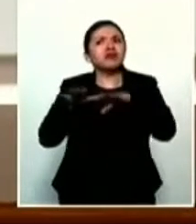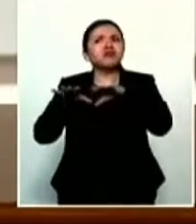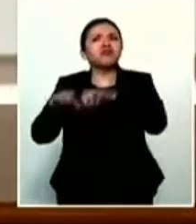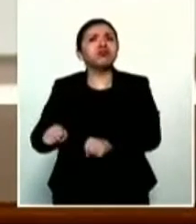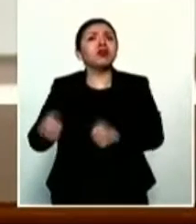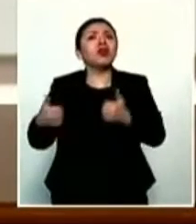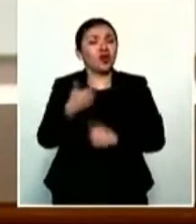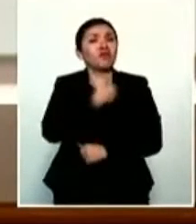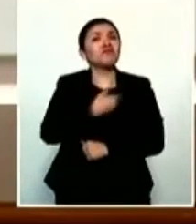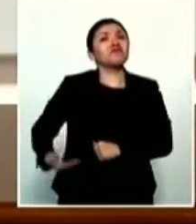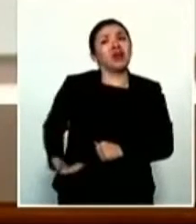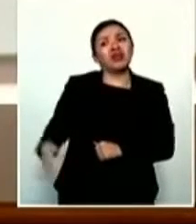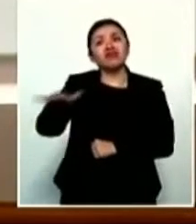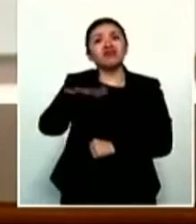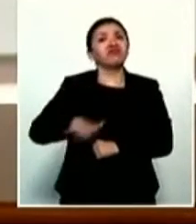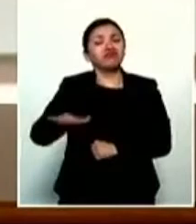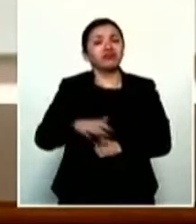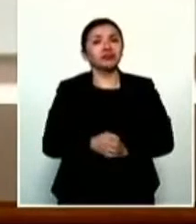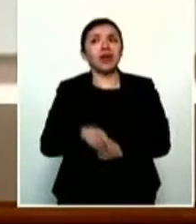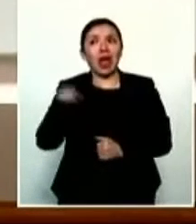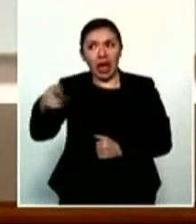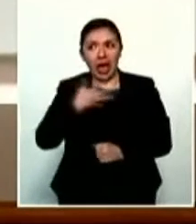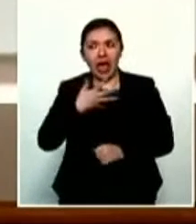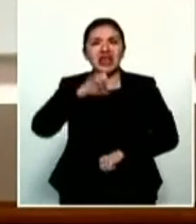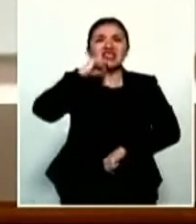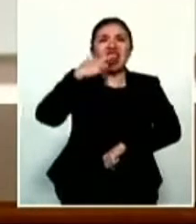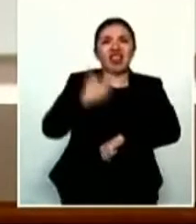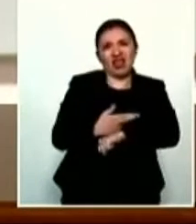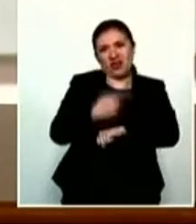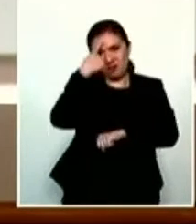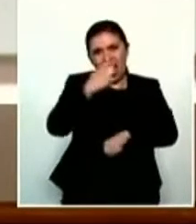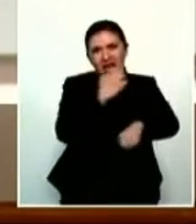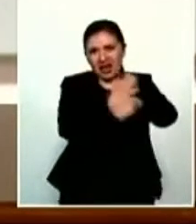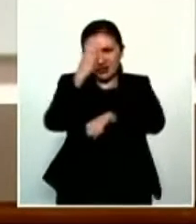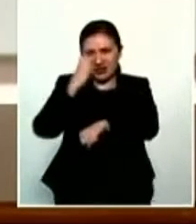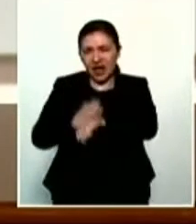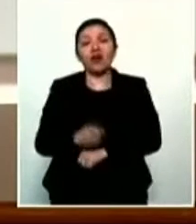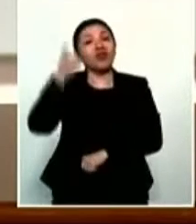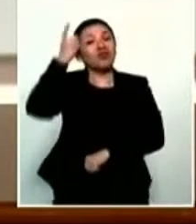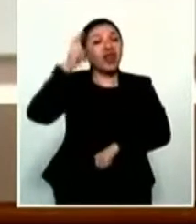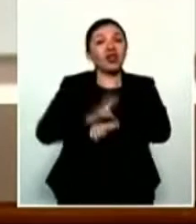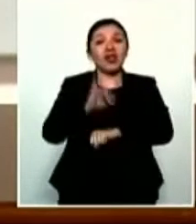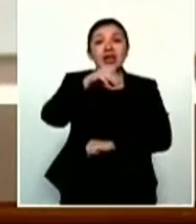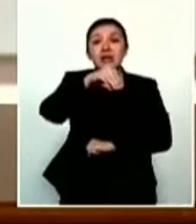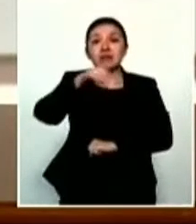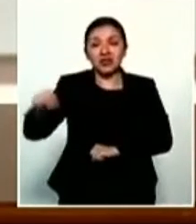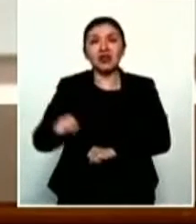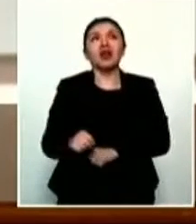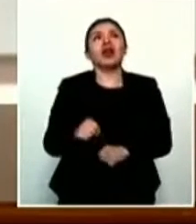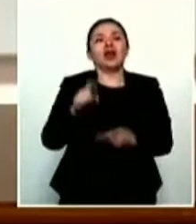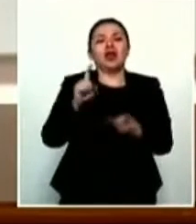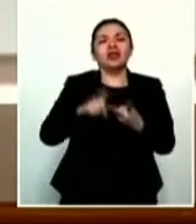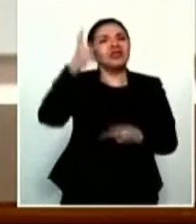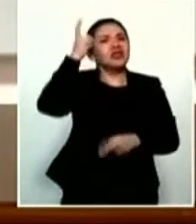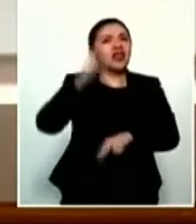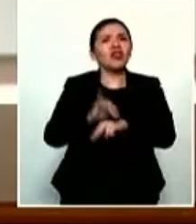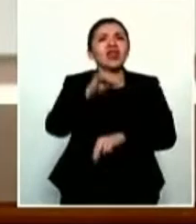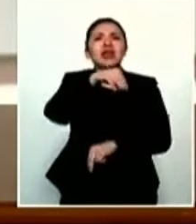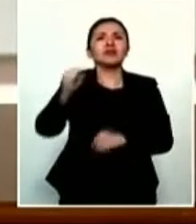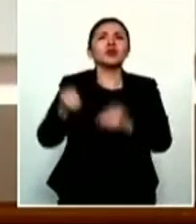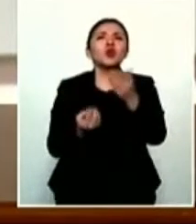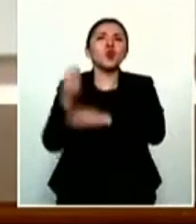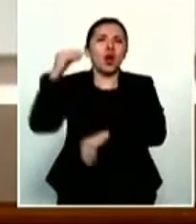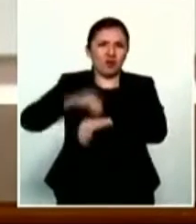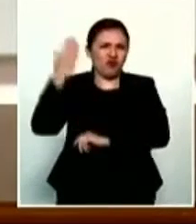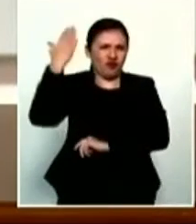Poder Ejecutivo. Allí estaban los secretarios de Estado, el director del IMSS anterior, el director del IMSS, que en ese entonces era director